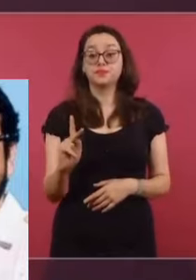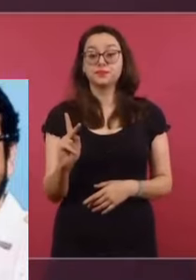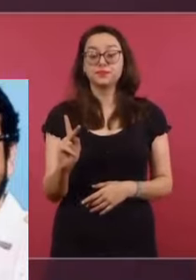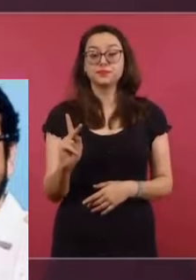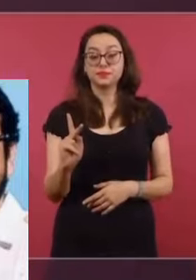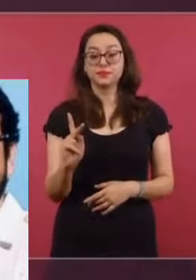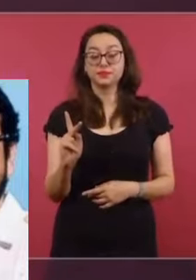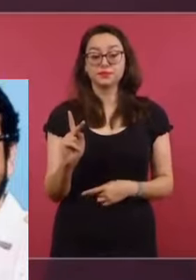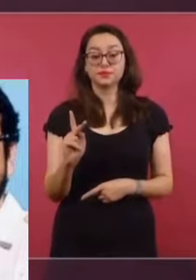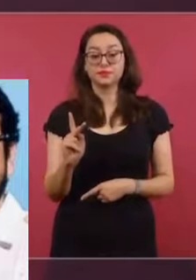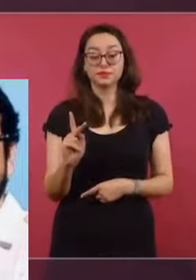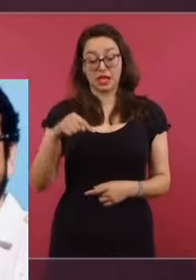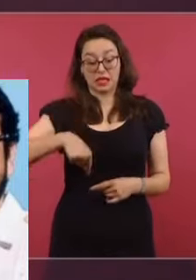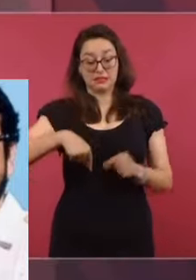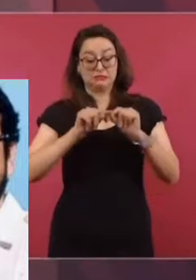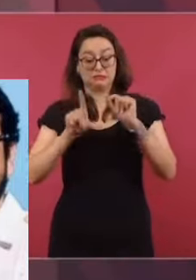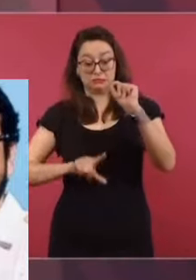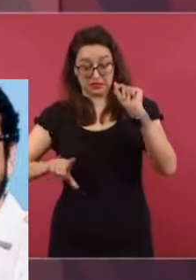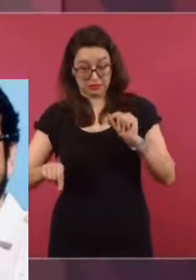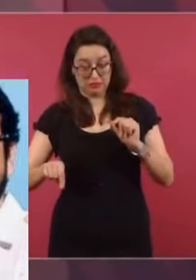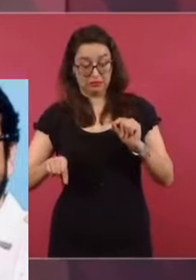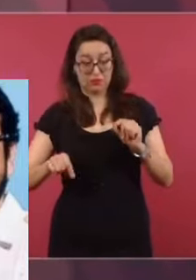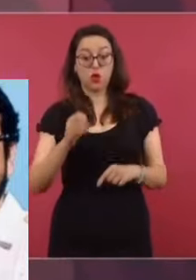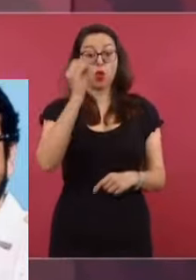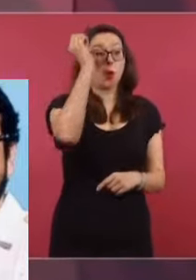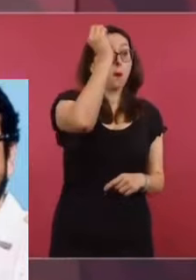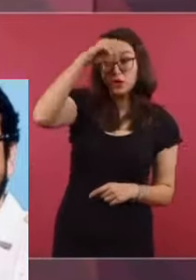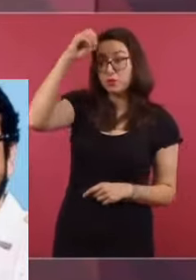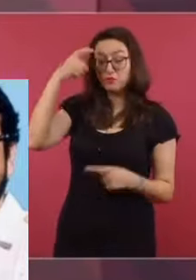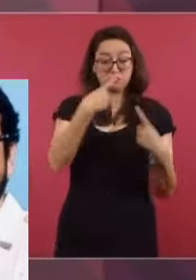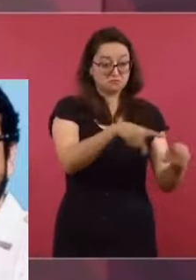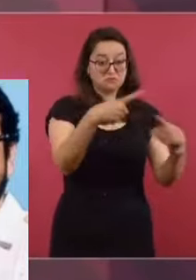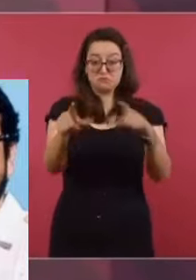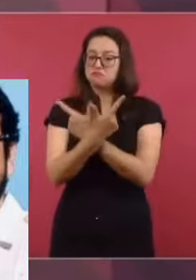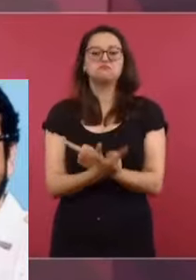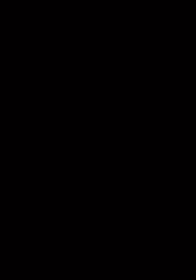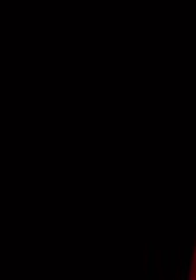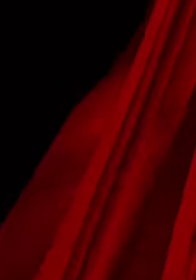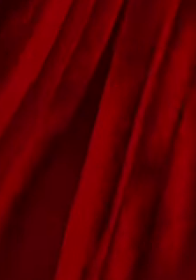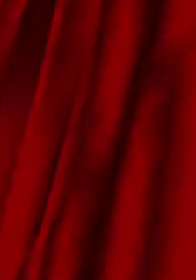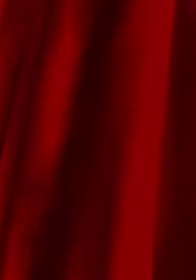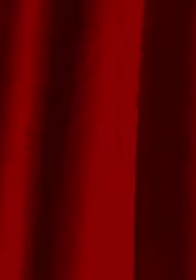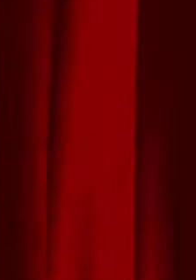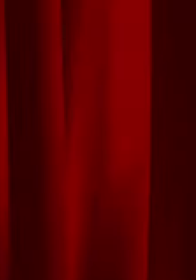se garantiza en México libertades. Y yo no me enojo.